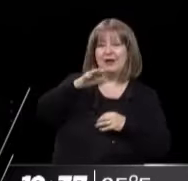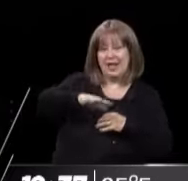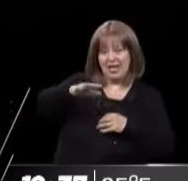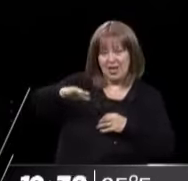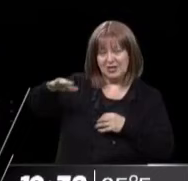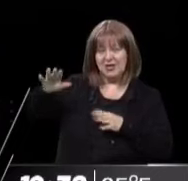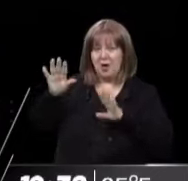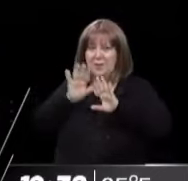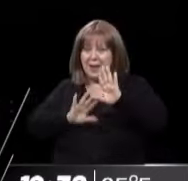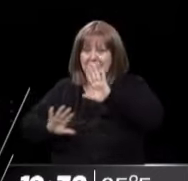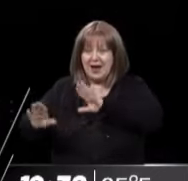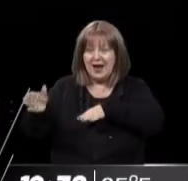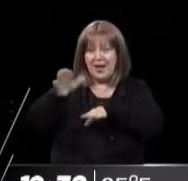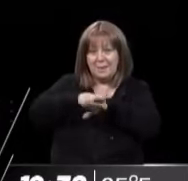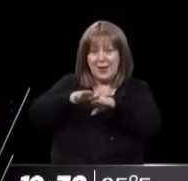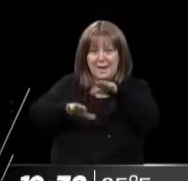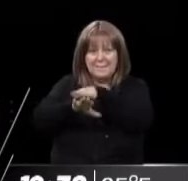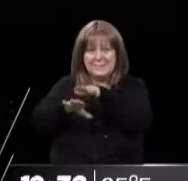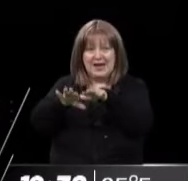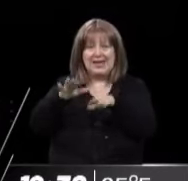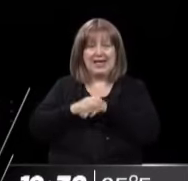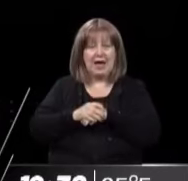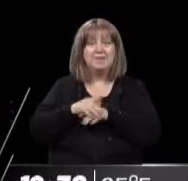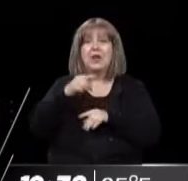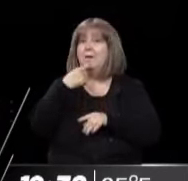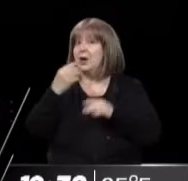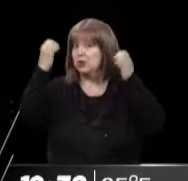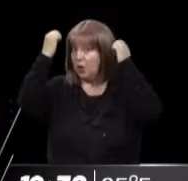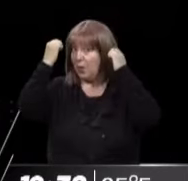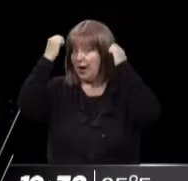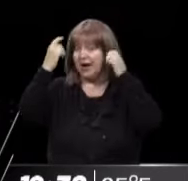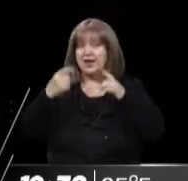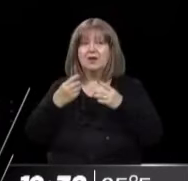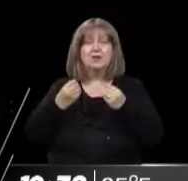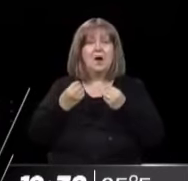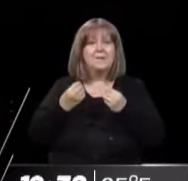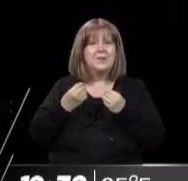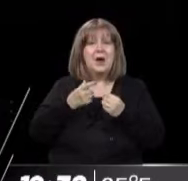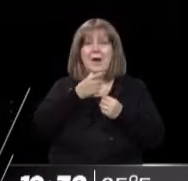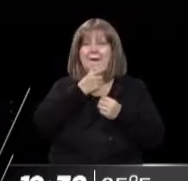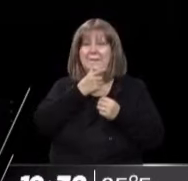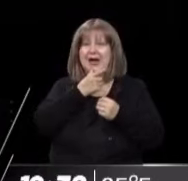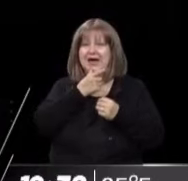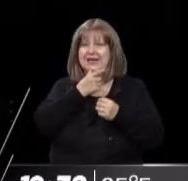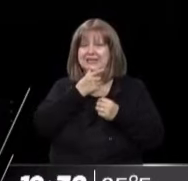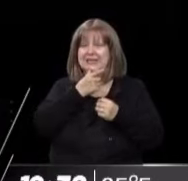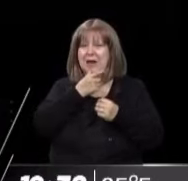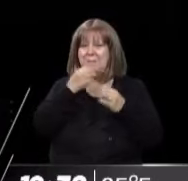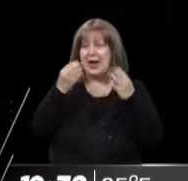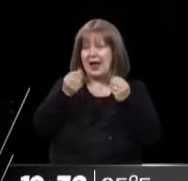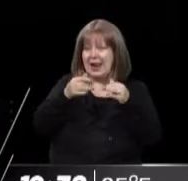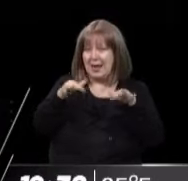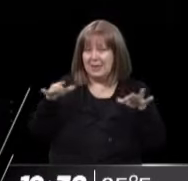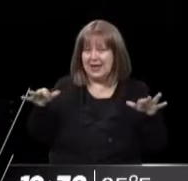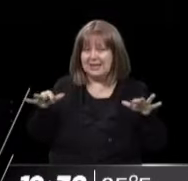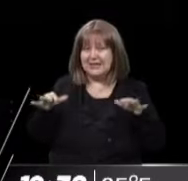de cómo va preparándose es para el gorrito. Este sí, mira, el gorrito. Es para el Piluso ese, pero aparte no es el de la camiseta, no es el estampado de la camiseta,